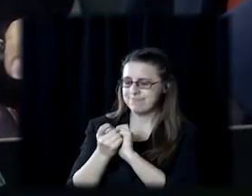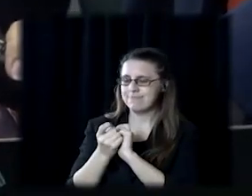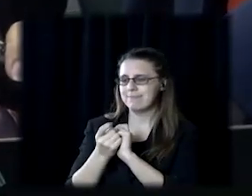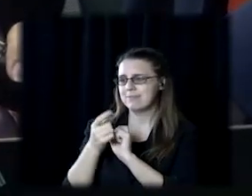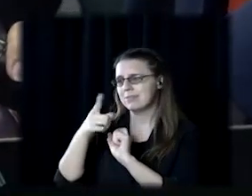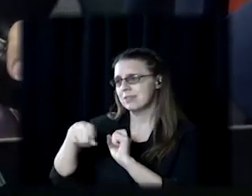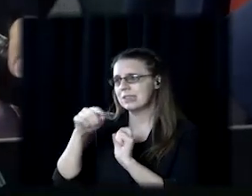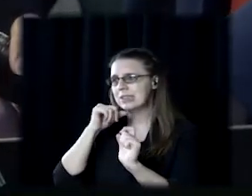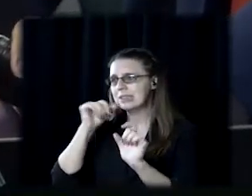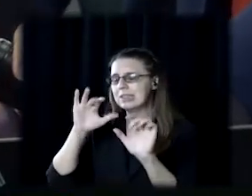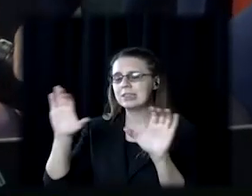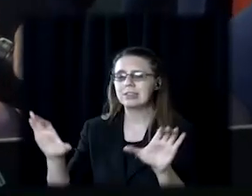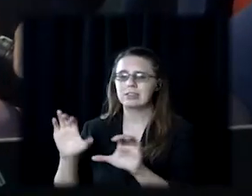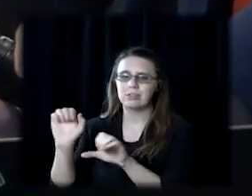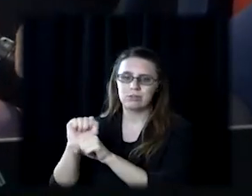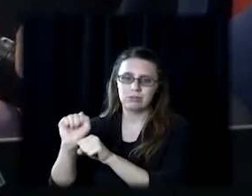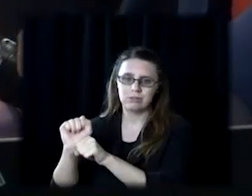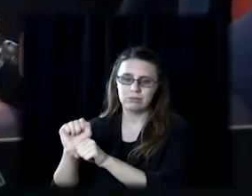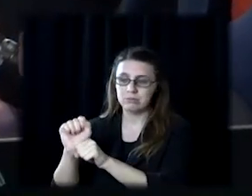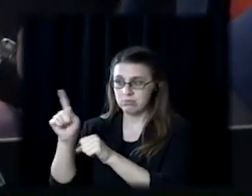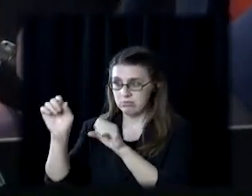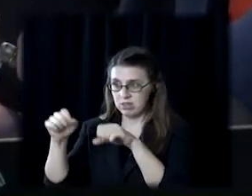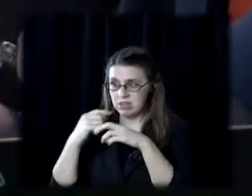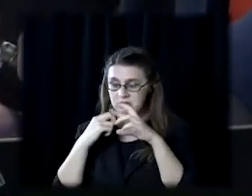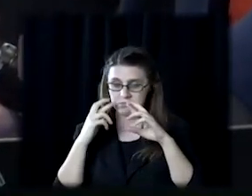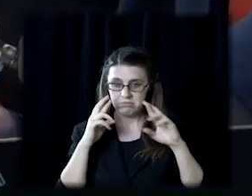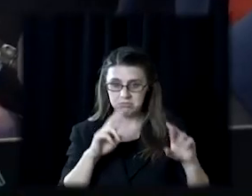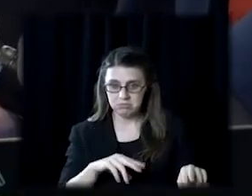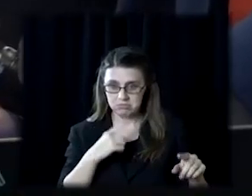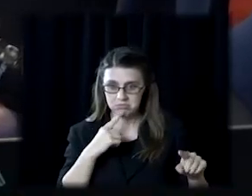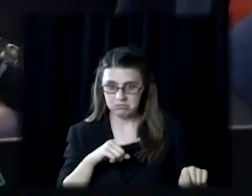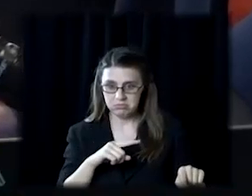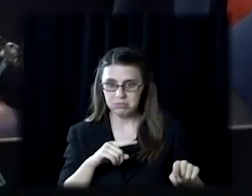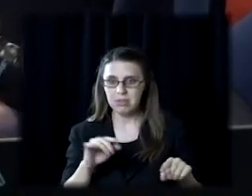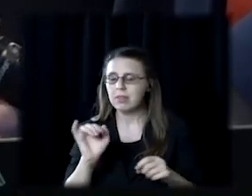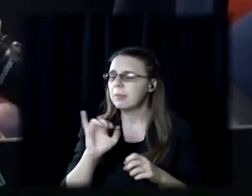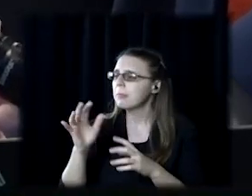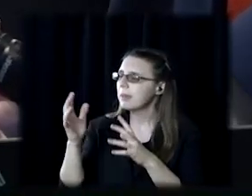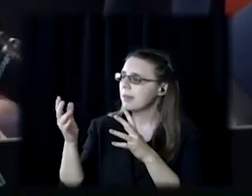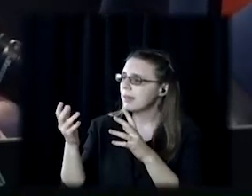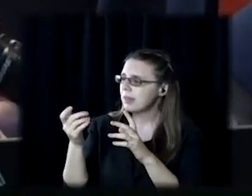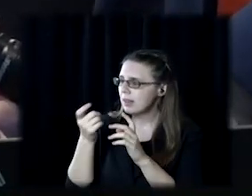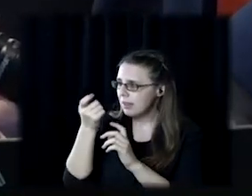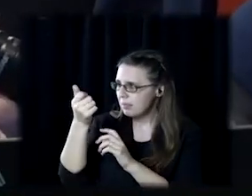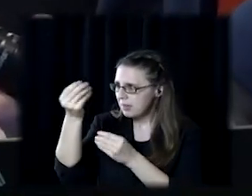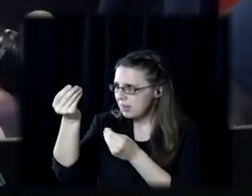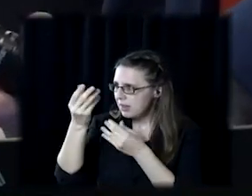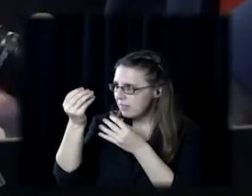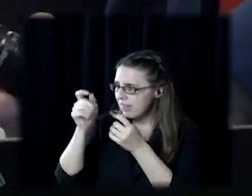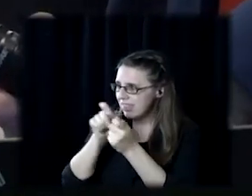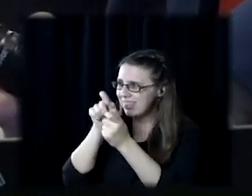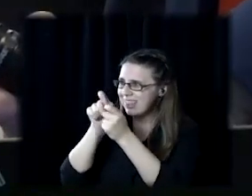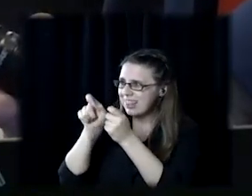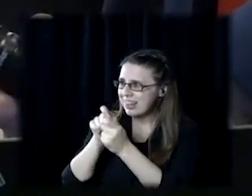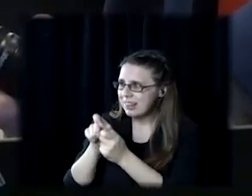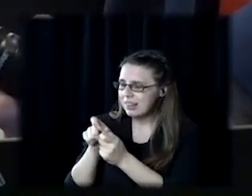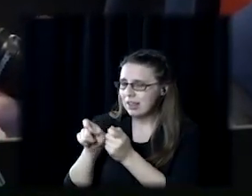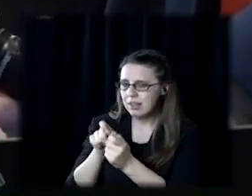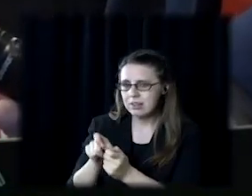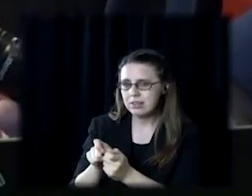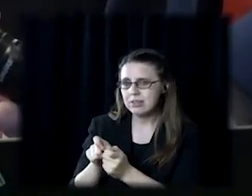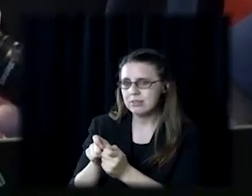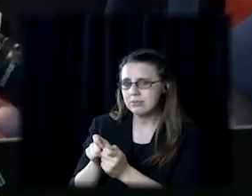una reacción a ello. Y también, si es posible, que nos puedan dar un poquito más de detalles de este proceso que se haría para trabajar